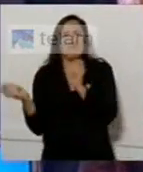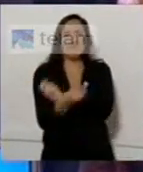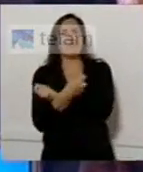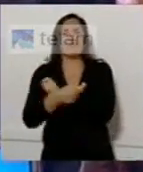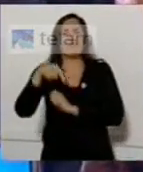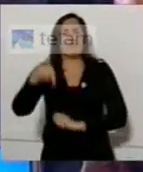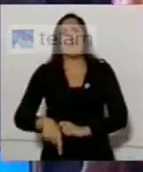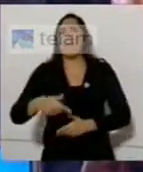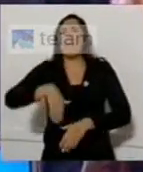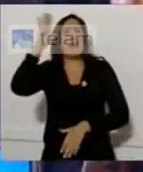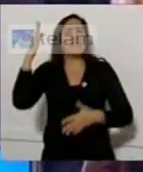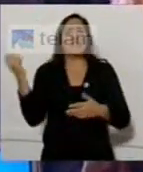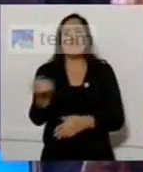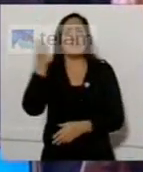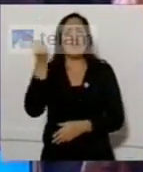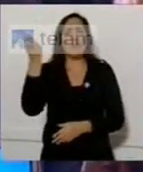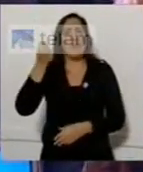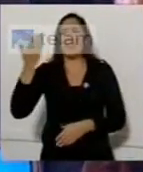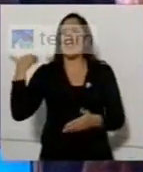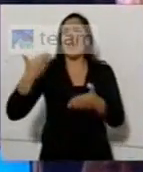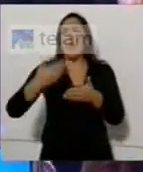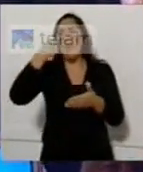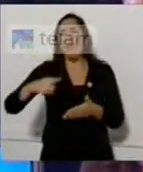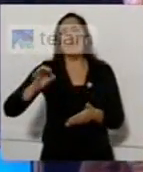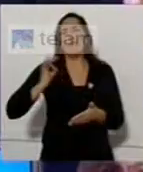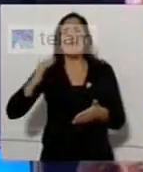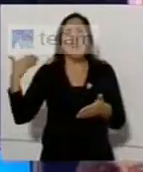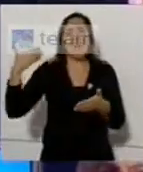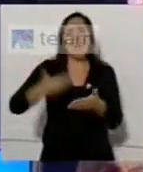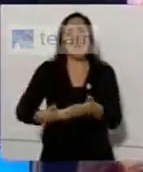cambio más importante de las últimas décadas.